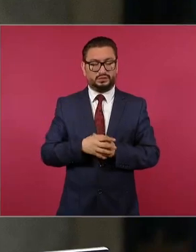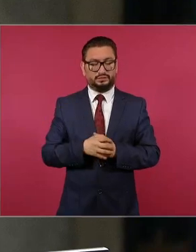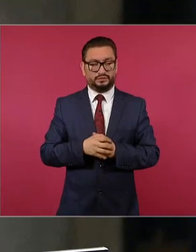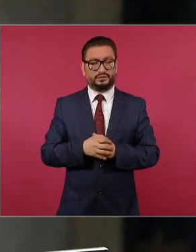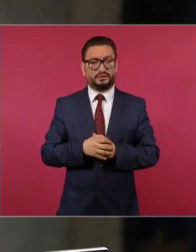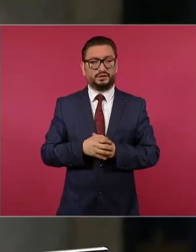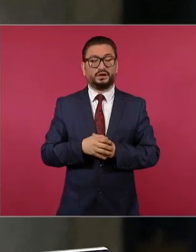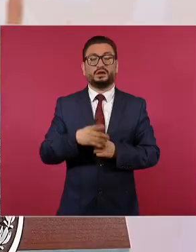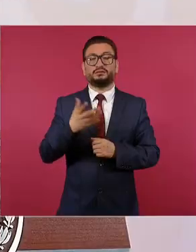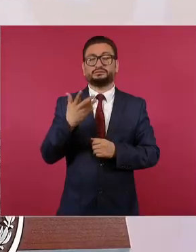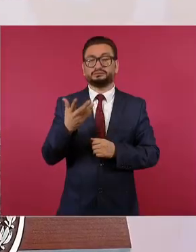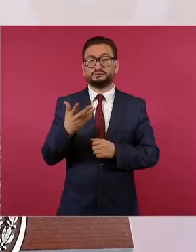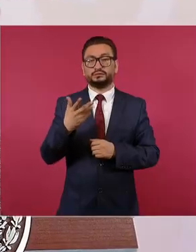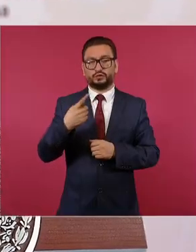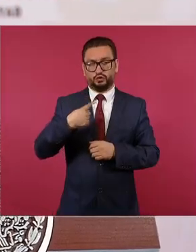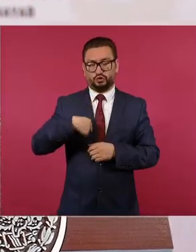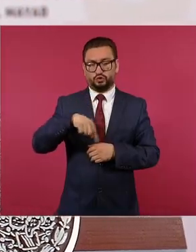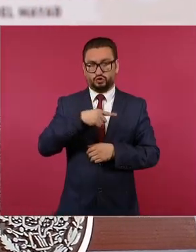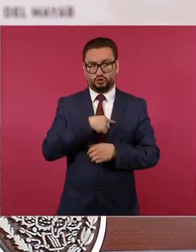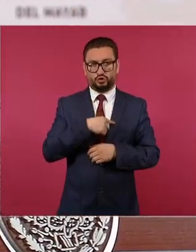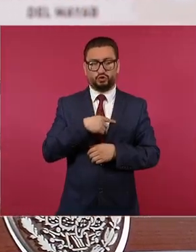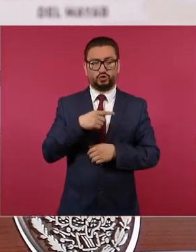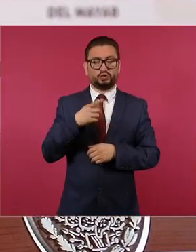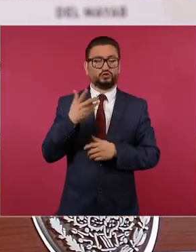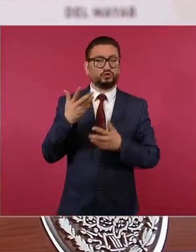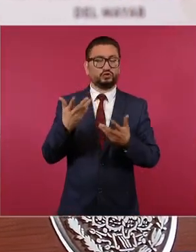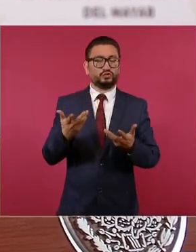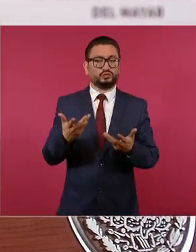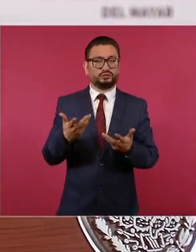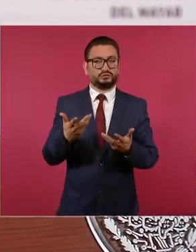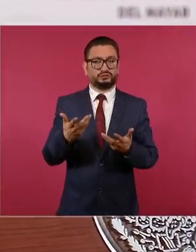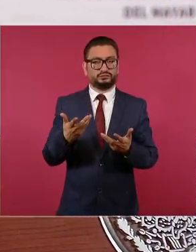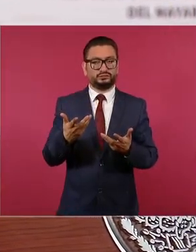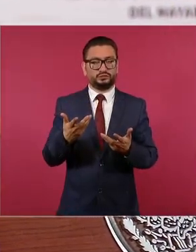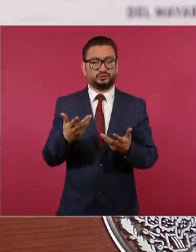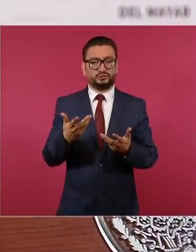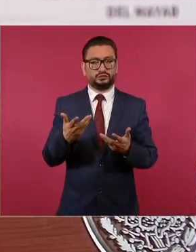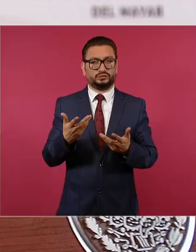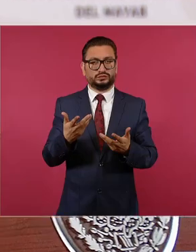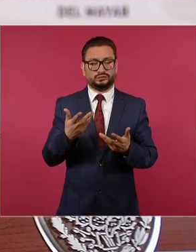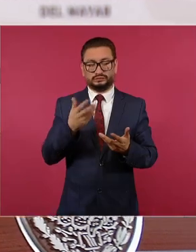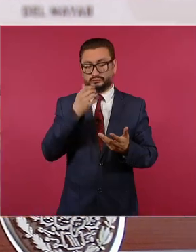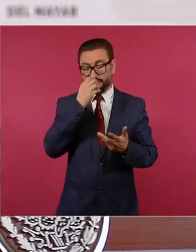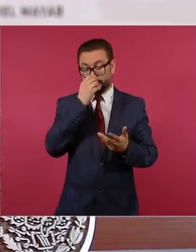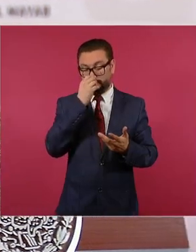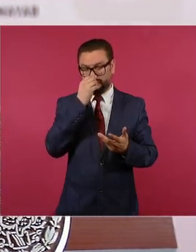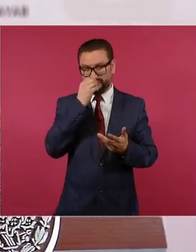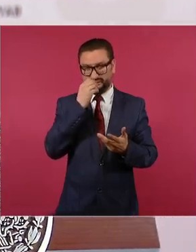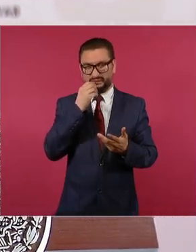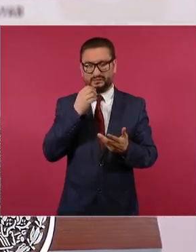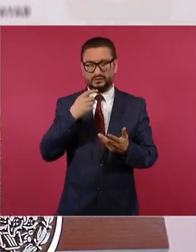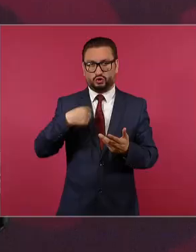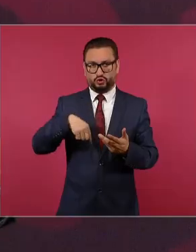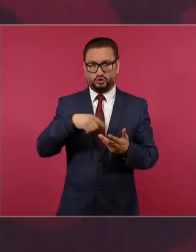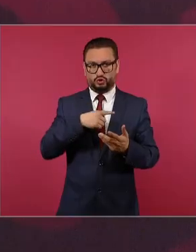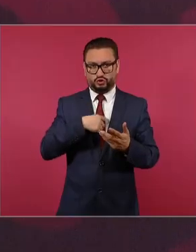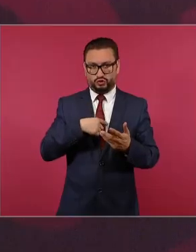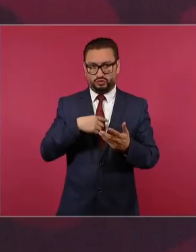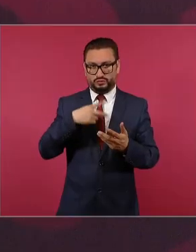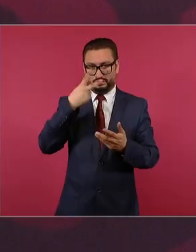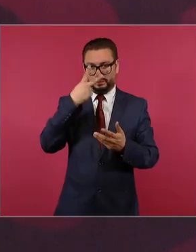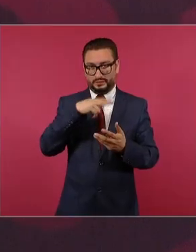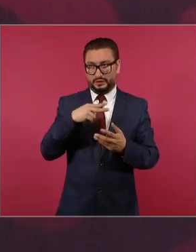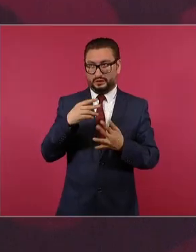O sea, a nosotros no se nos va a desbordar, ¿no?